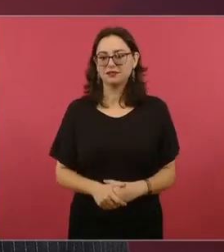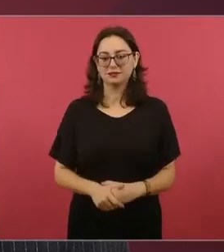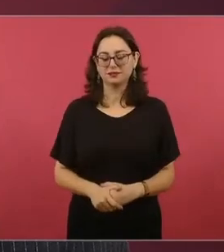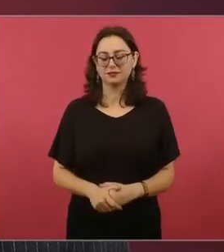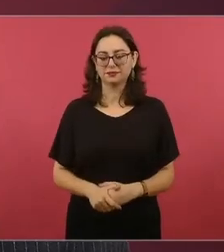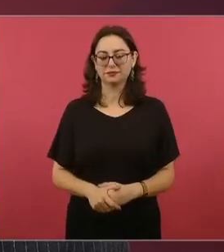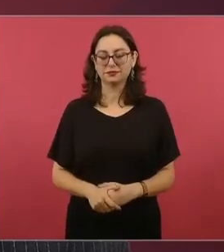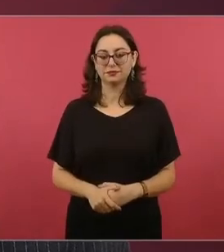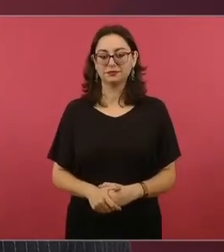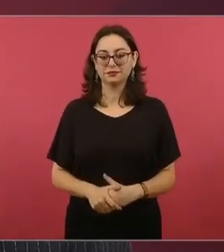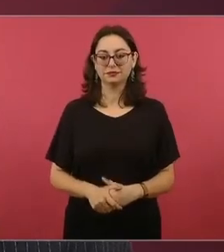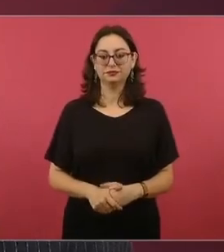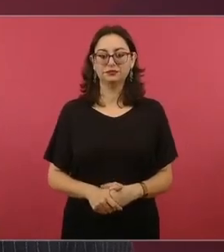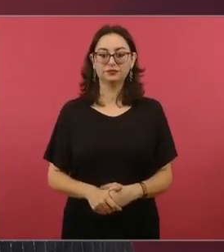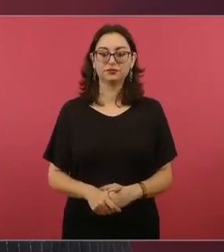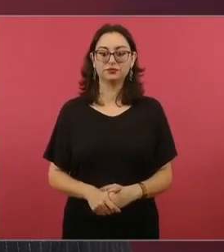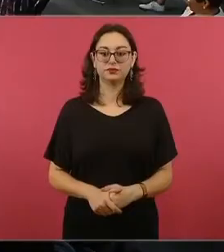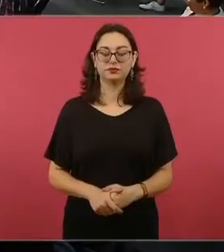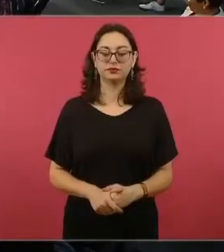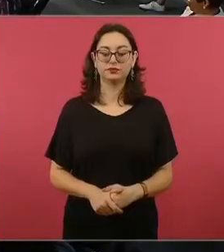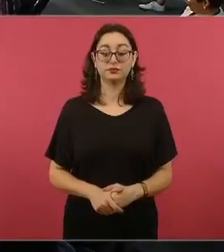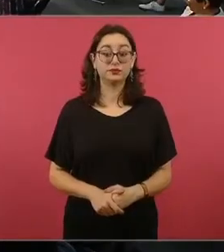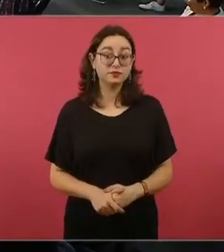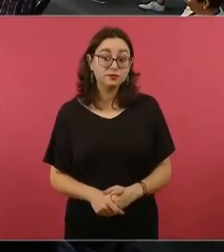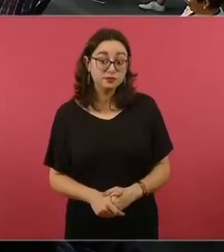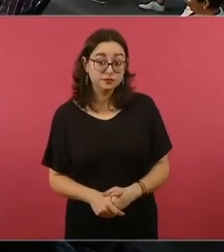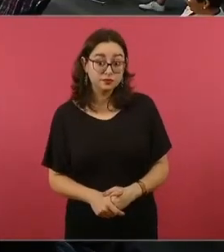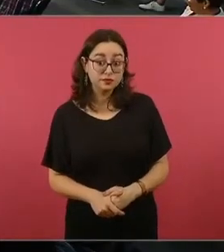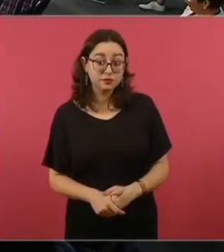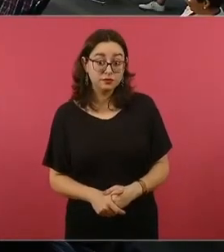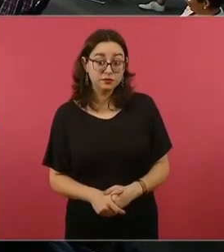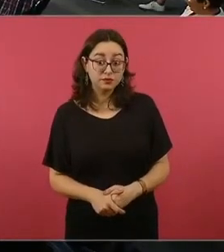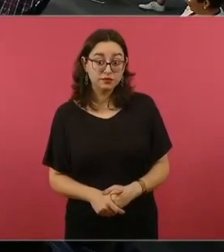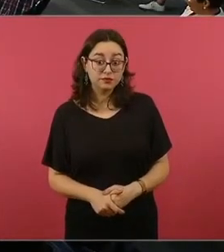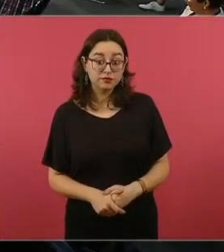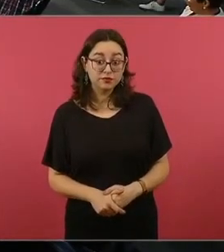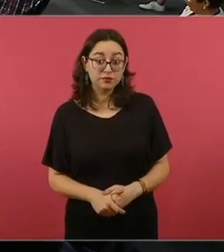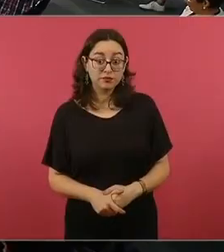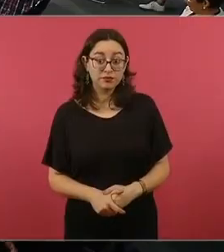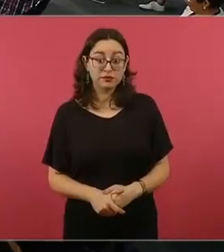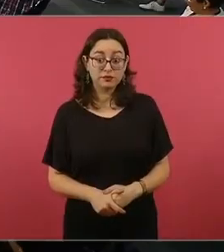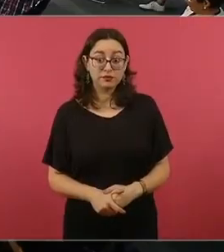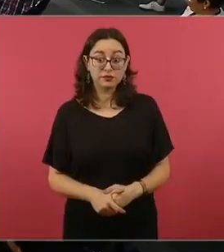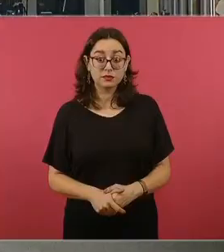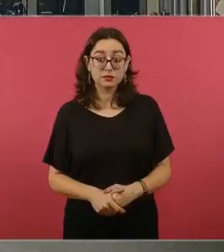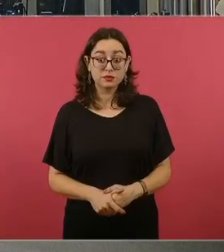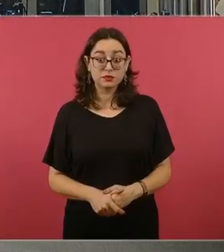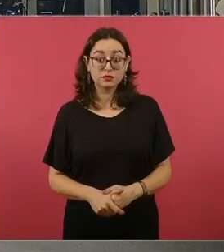¿Mande?